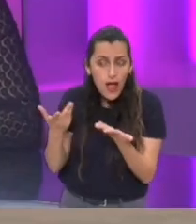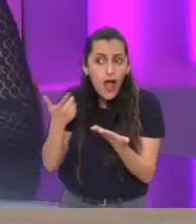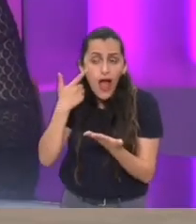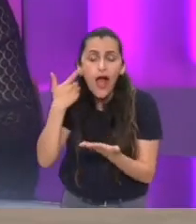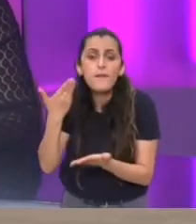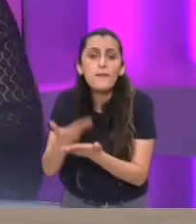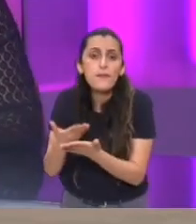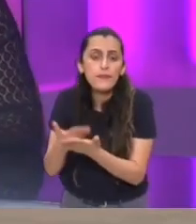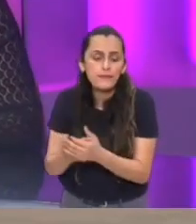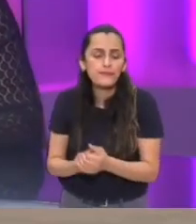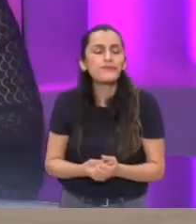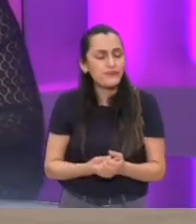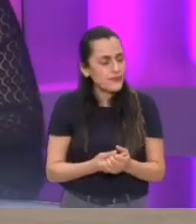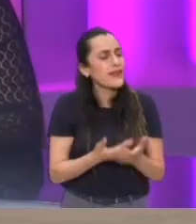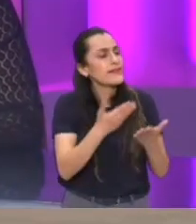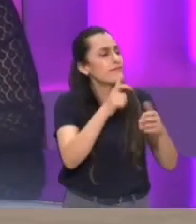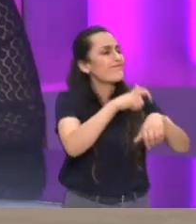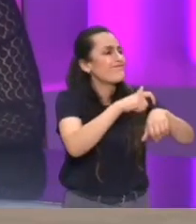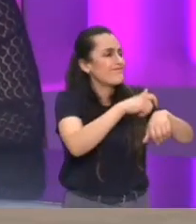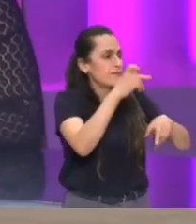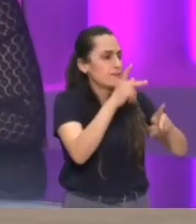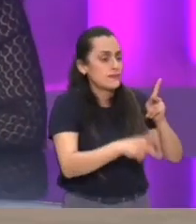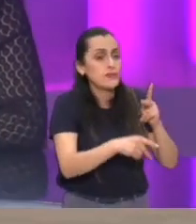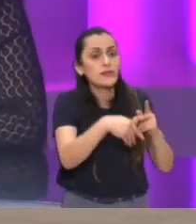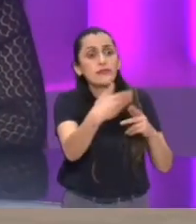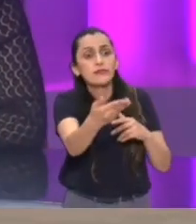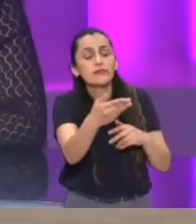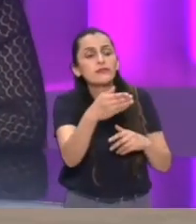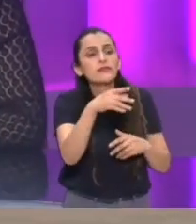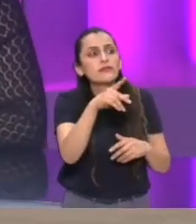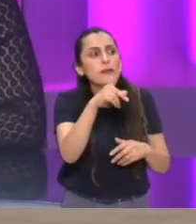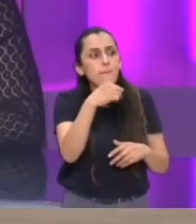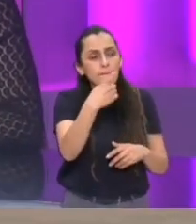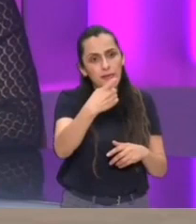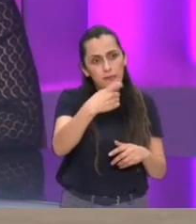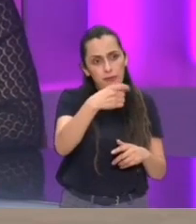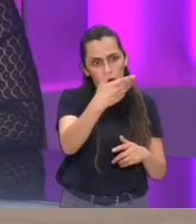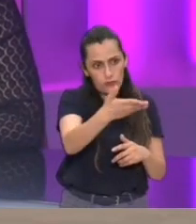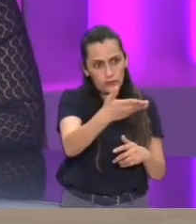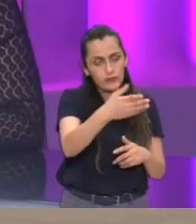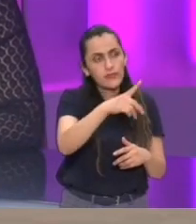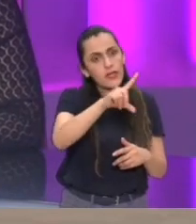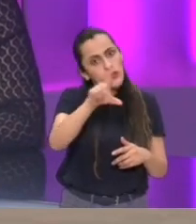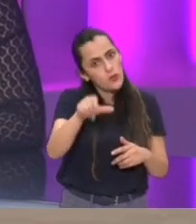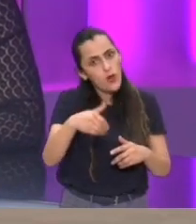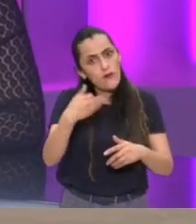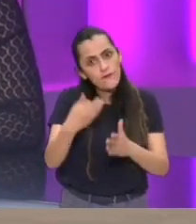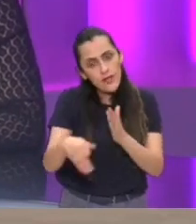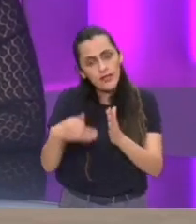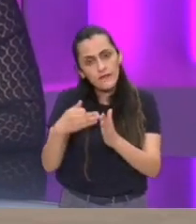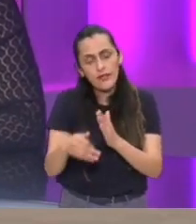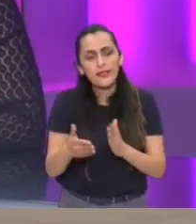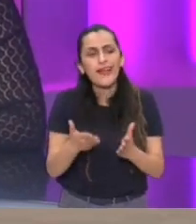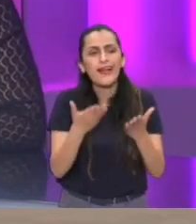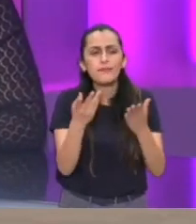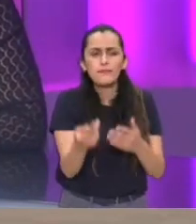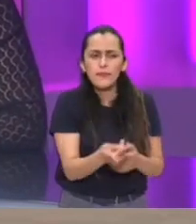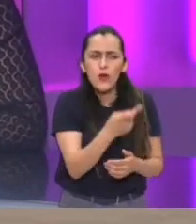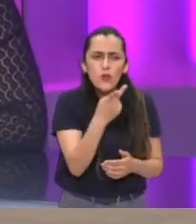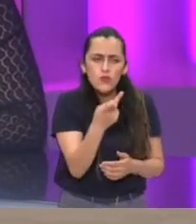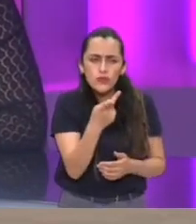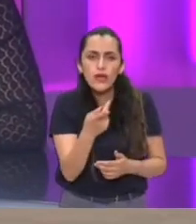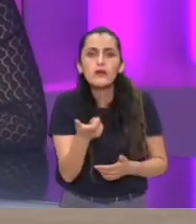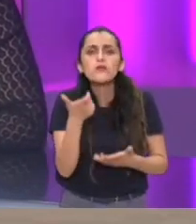Ondarza, ahora sí es su turno, hasta por 3 minutos primero su turno, y si quiere después vemos lo de las réplicas pendientes. La pregunta es,